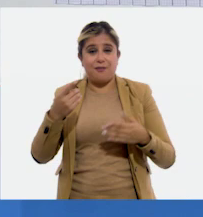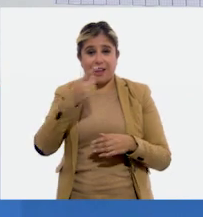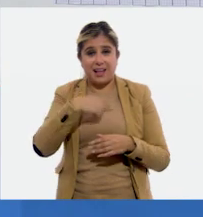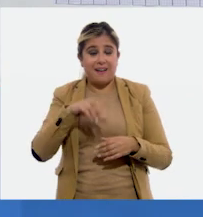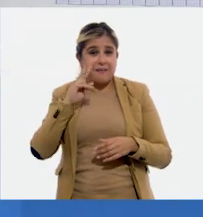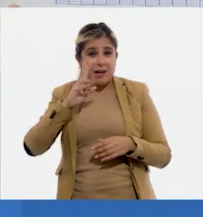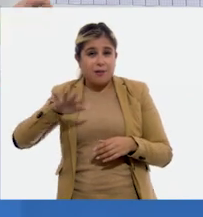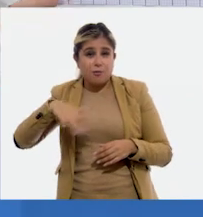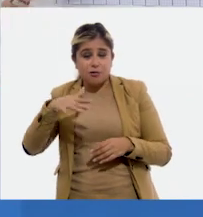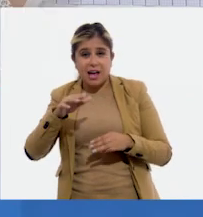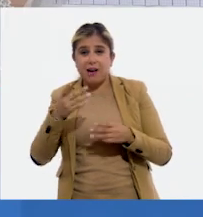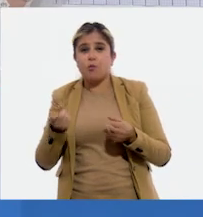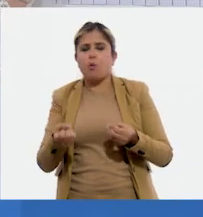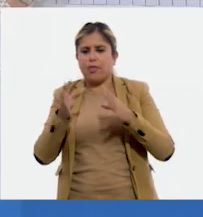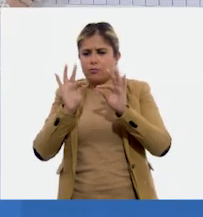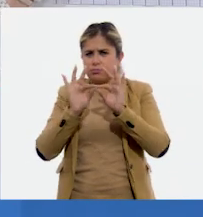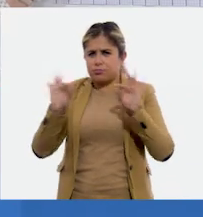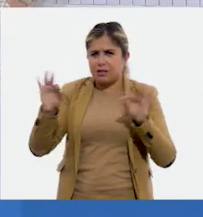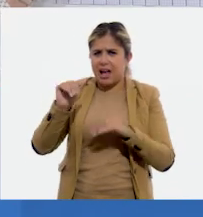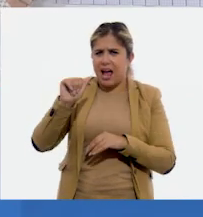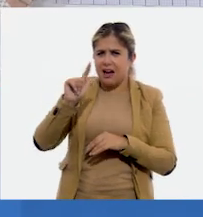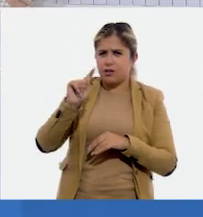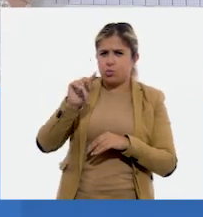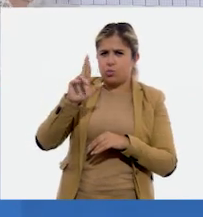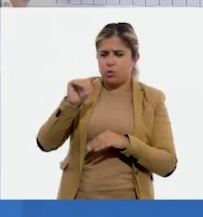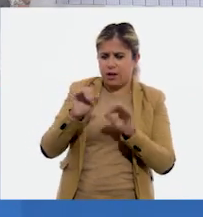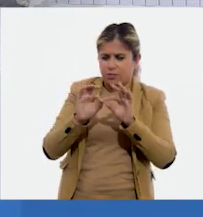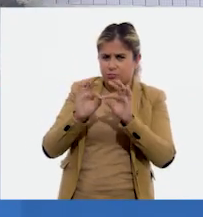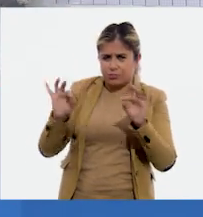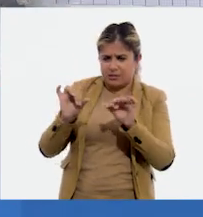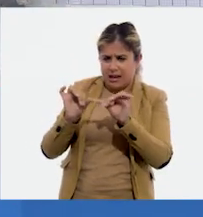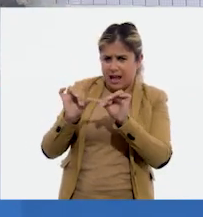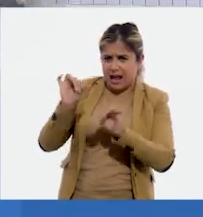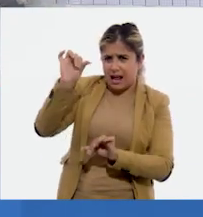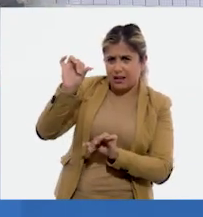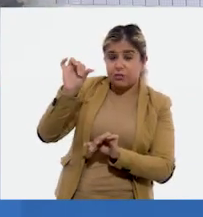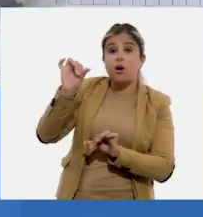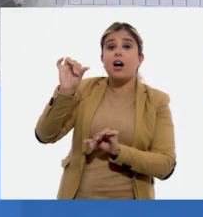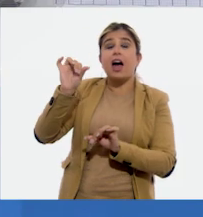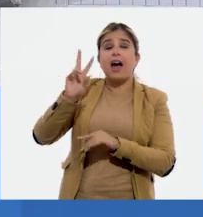voy a buscar la altura al encontrar un segmento